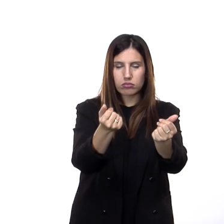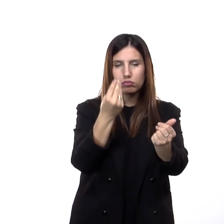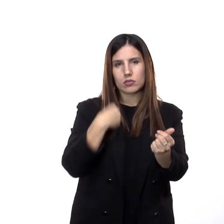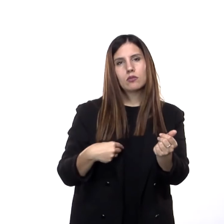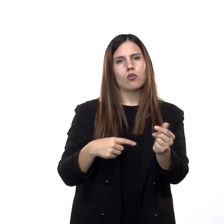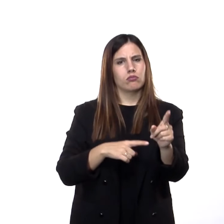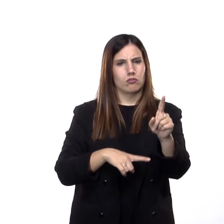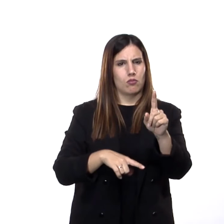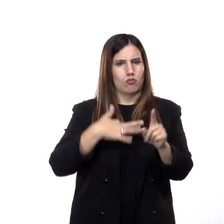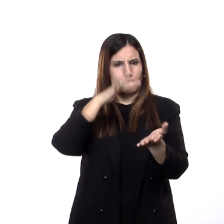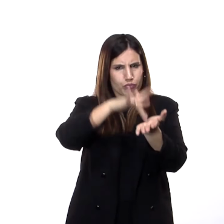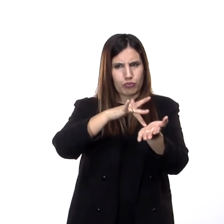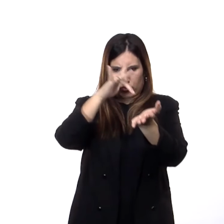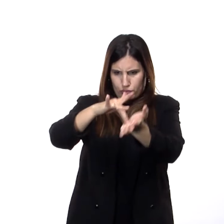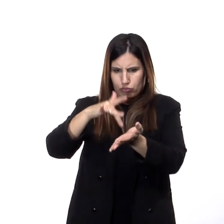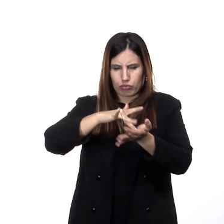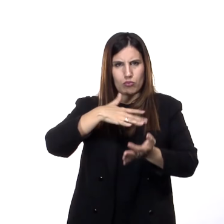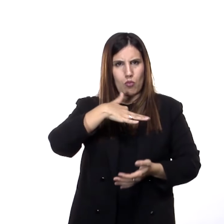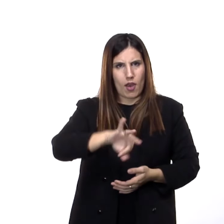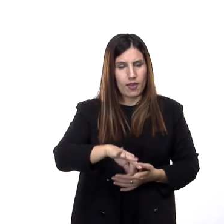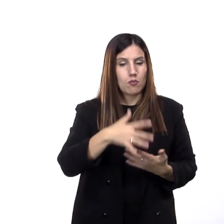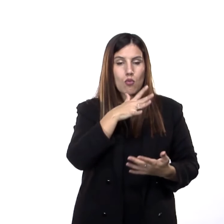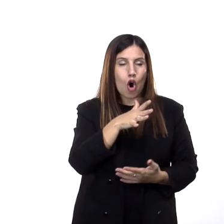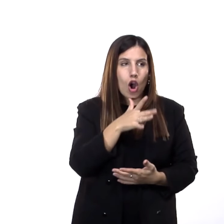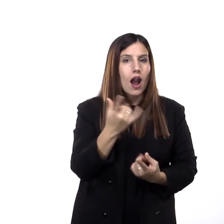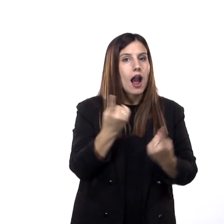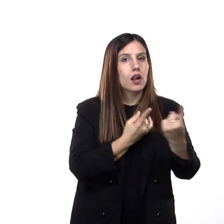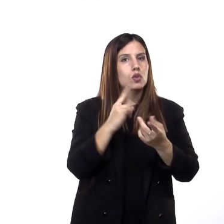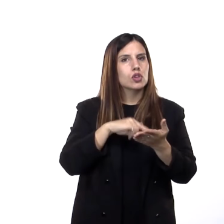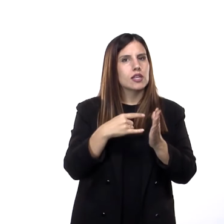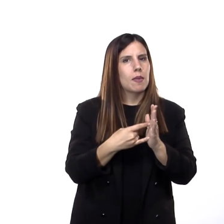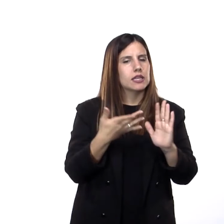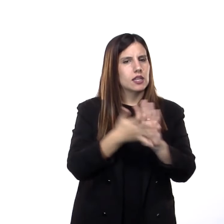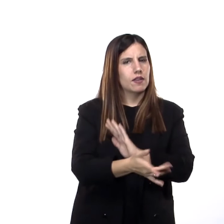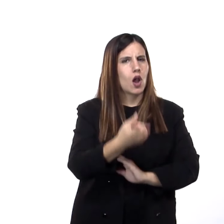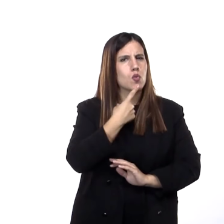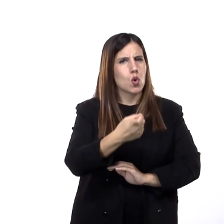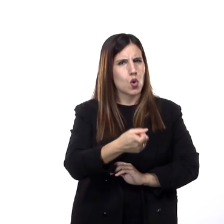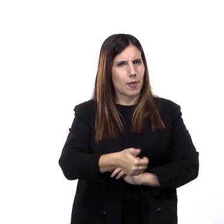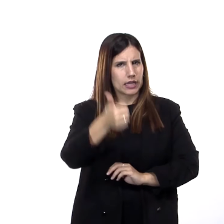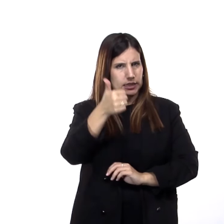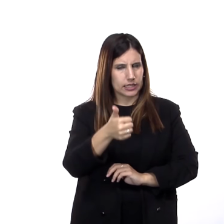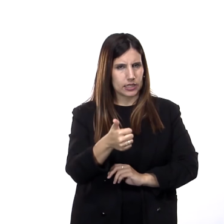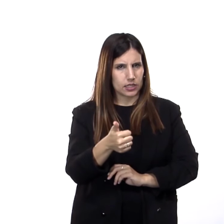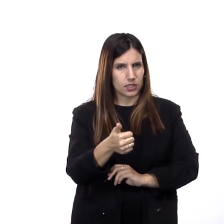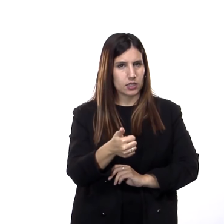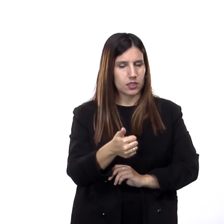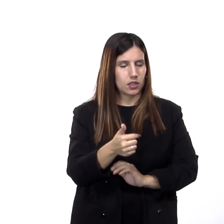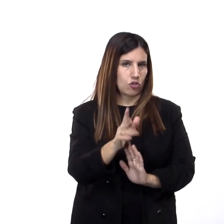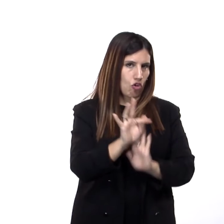son infinitos o sea que los sistemas tienen mucha más complejidad desde el punto de vista del software